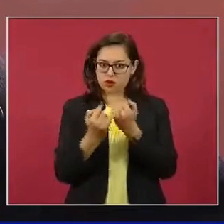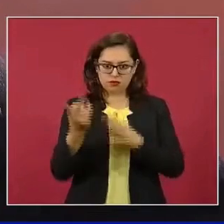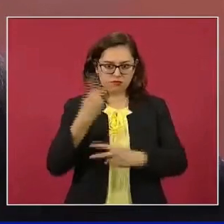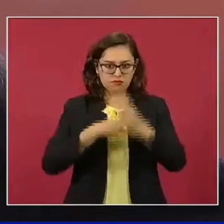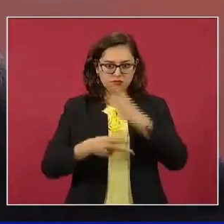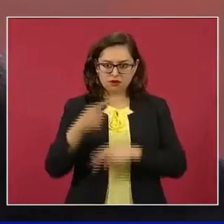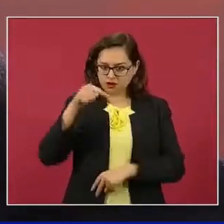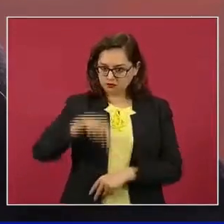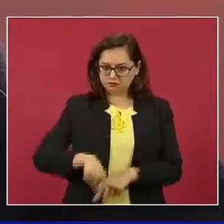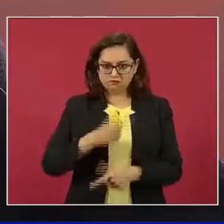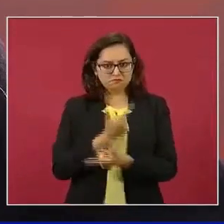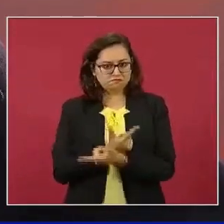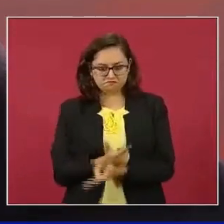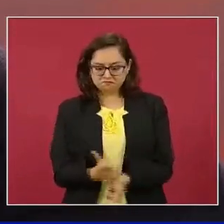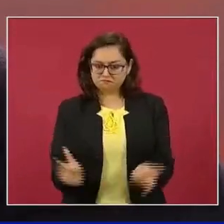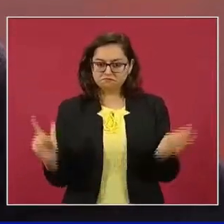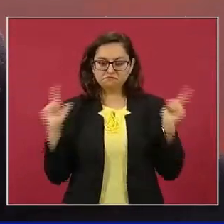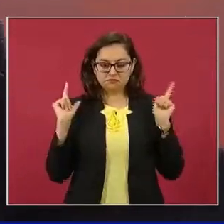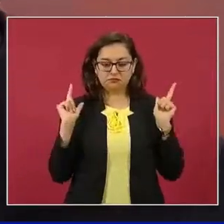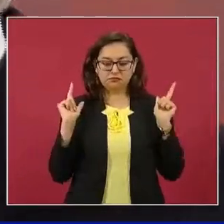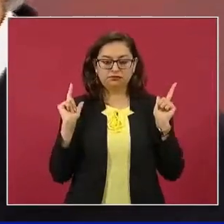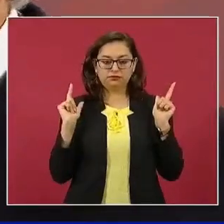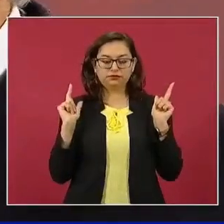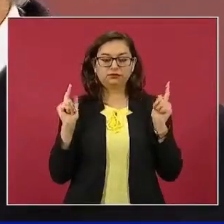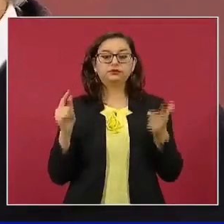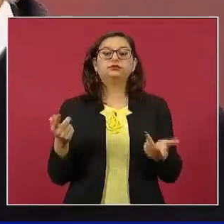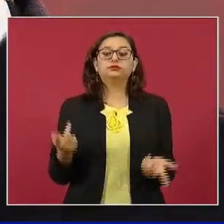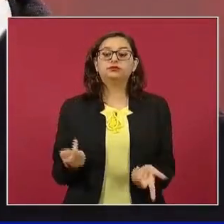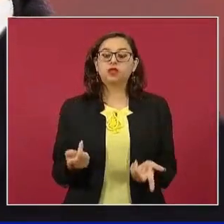pero no para